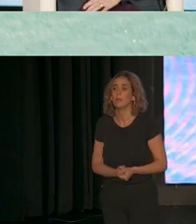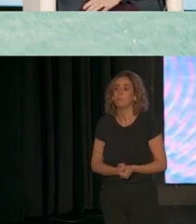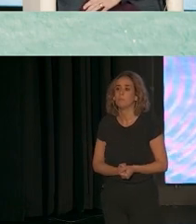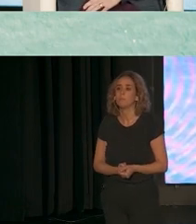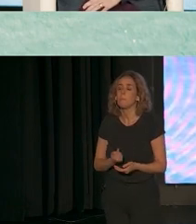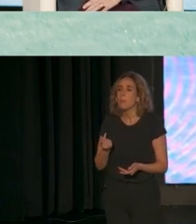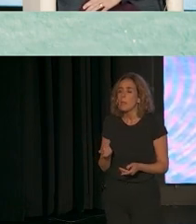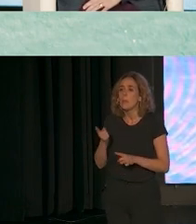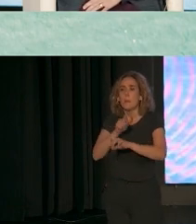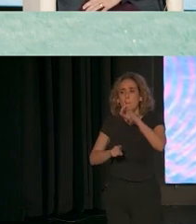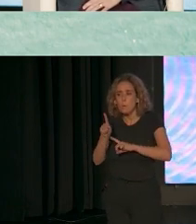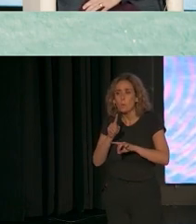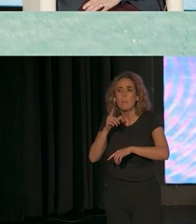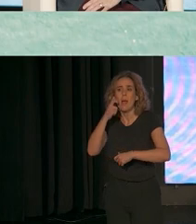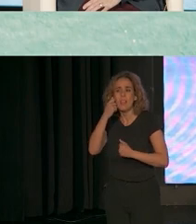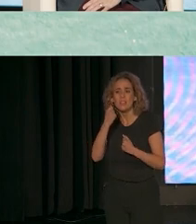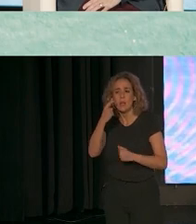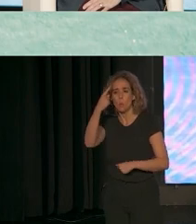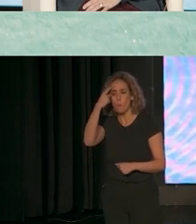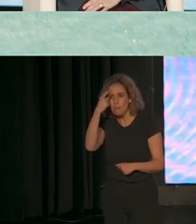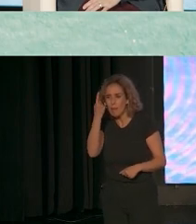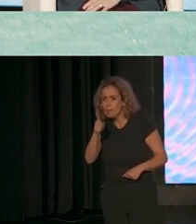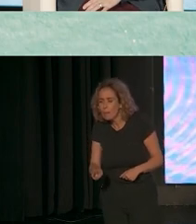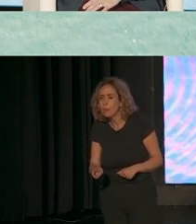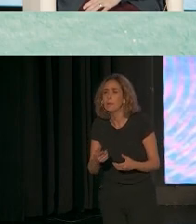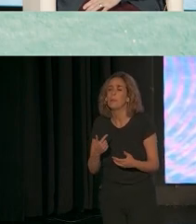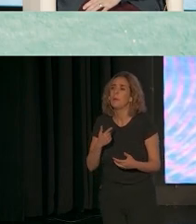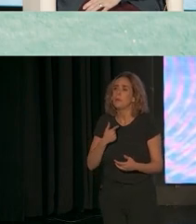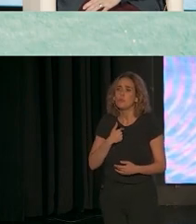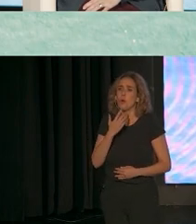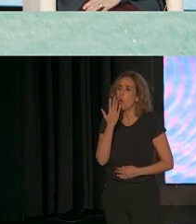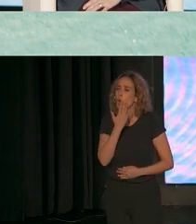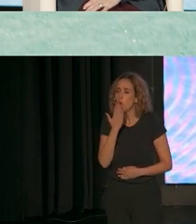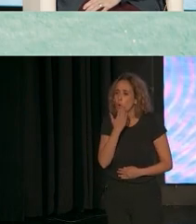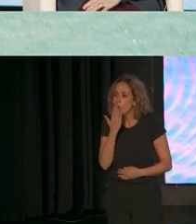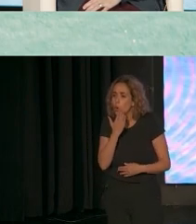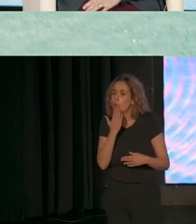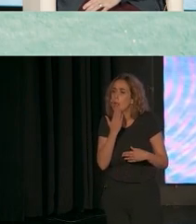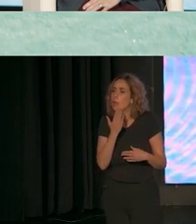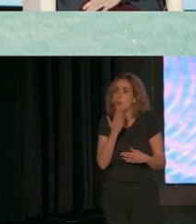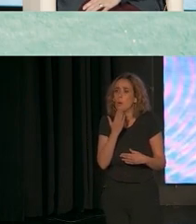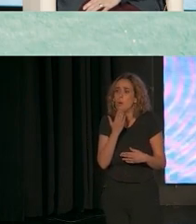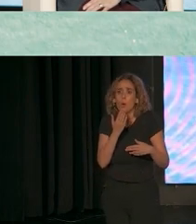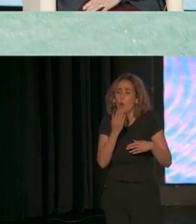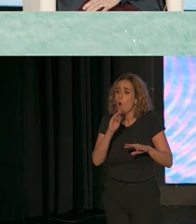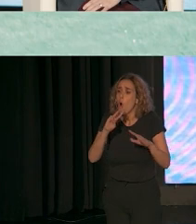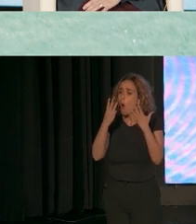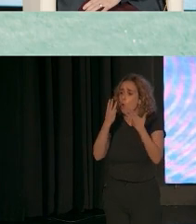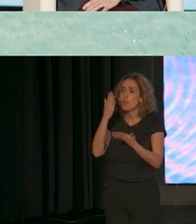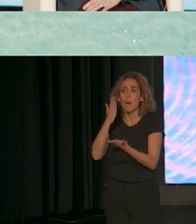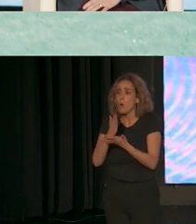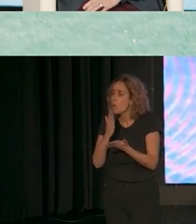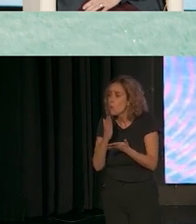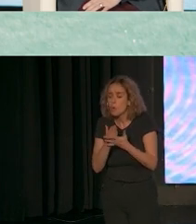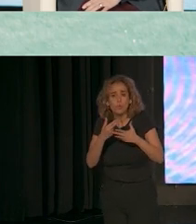y tiene problemas también de salud mental. Yo dejé el colegio en el primer día de octavo curso y